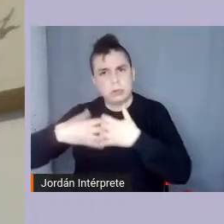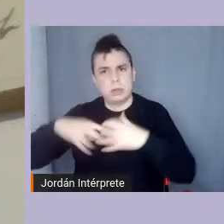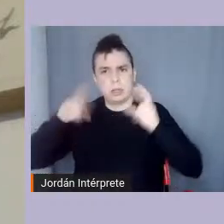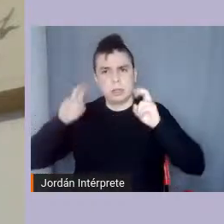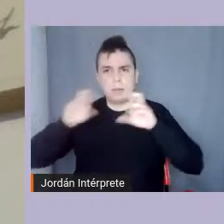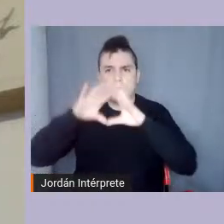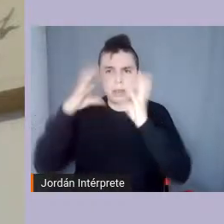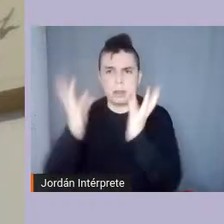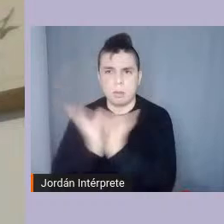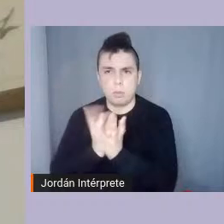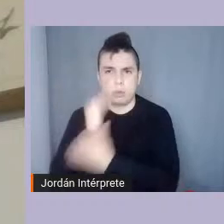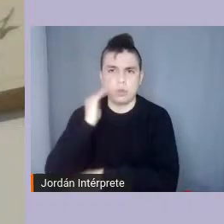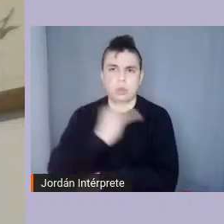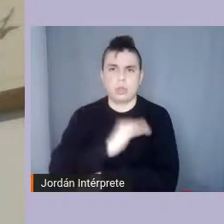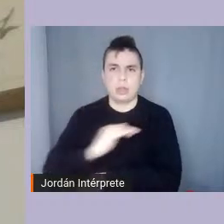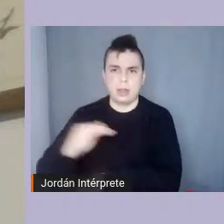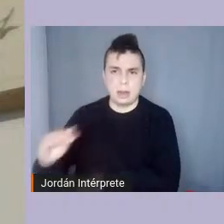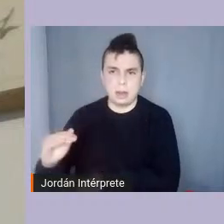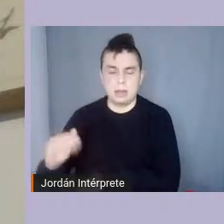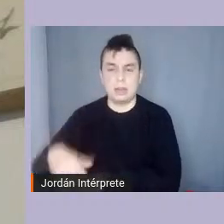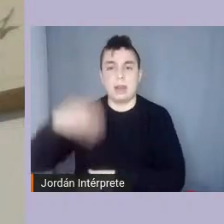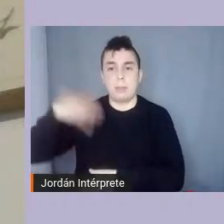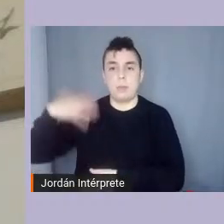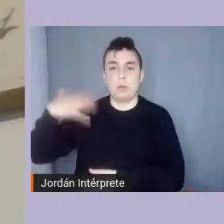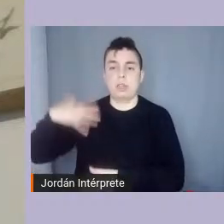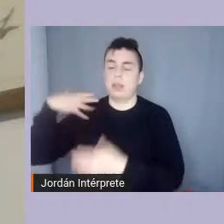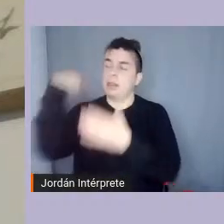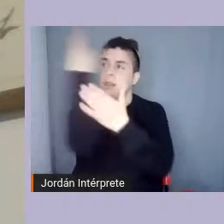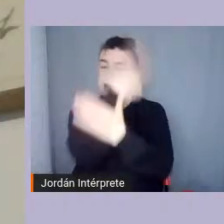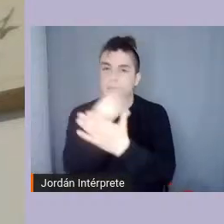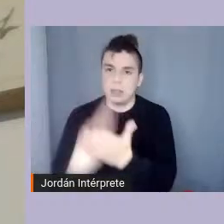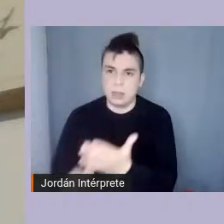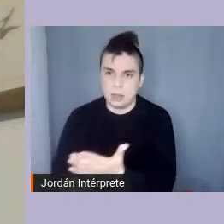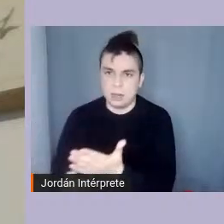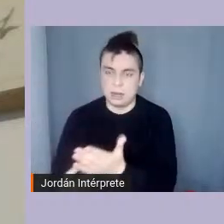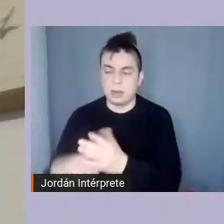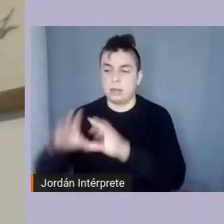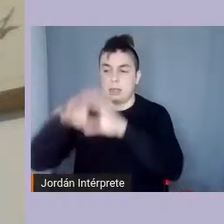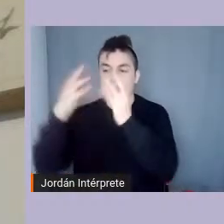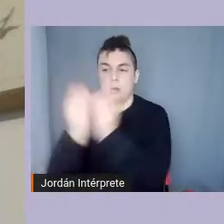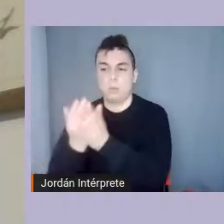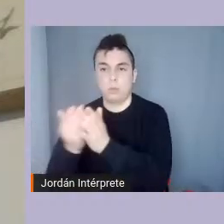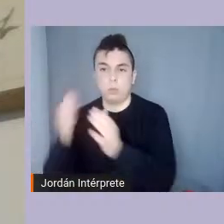la niñez y la importancia del arte en general en el mundo de la niñez.